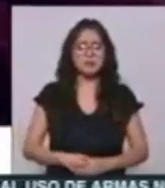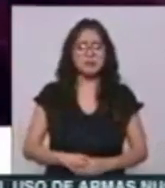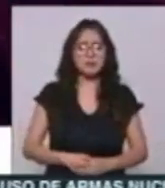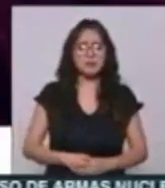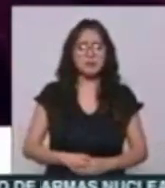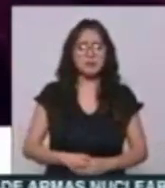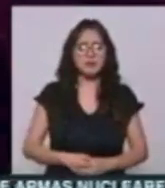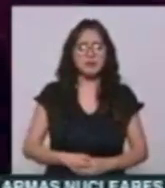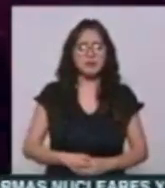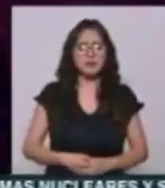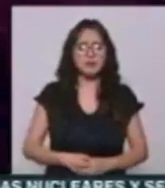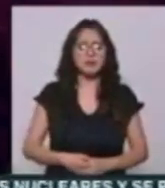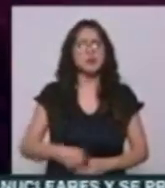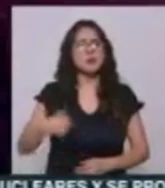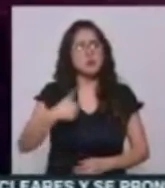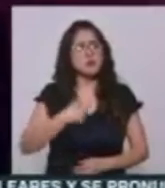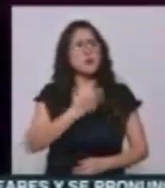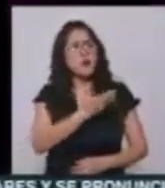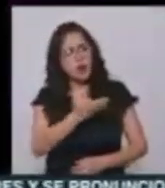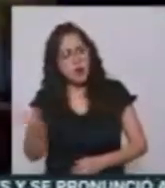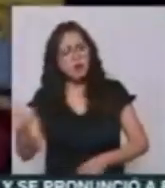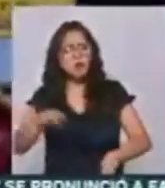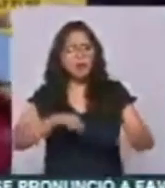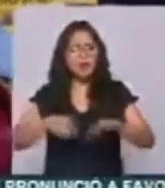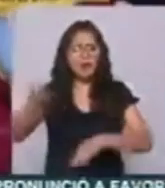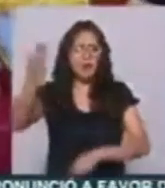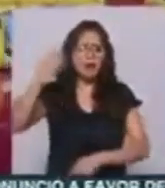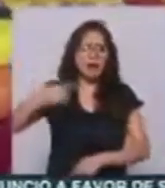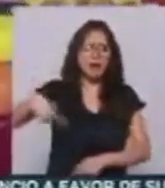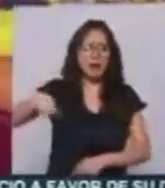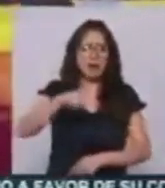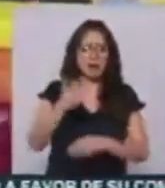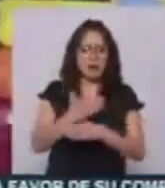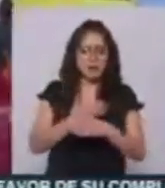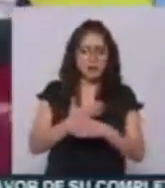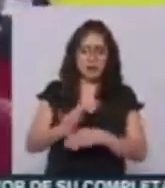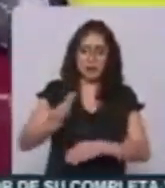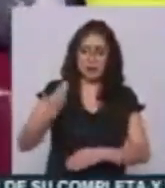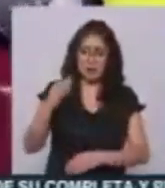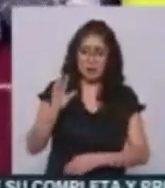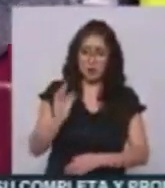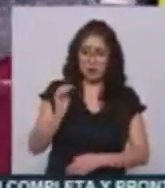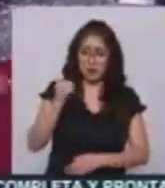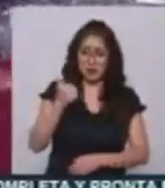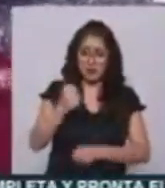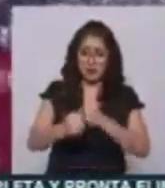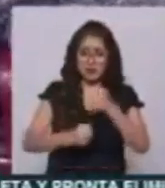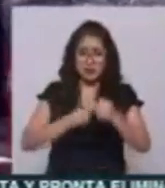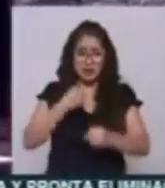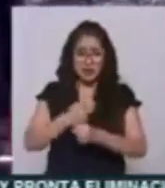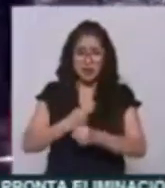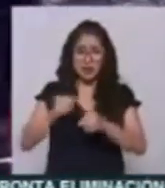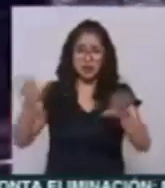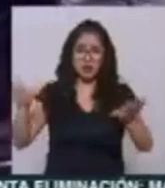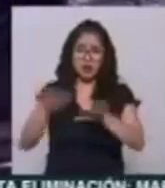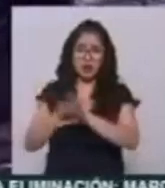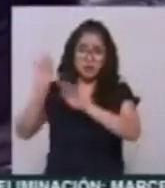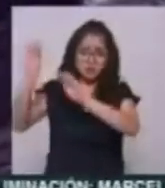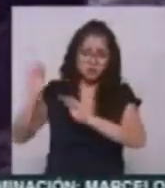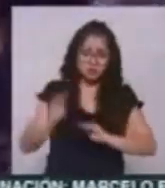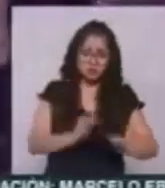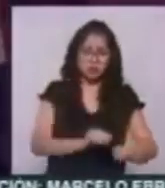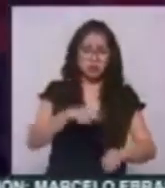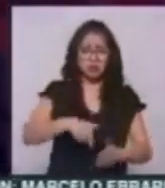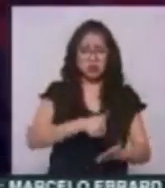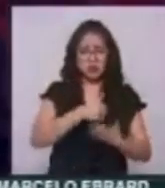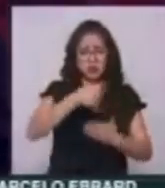con asadón, he cortado café. Hace 46 años emigró a la Ciudad de México, pero apenas hace 3